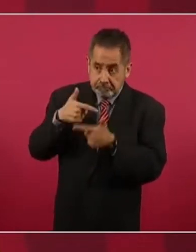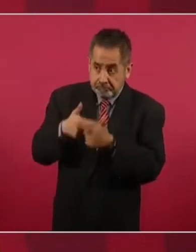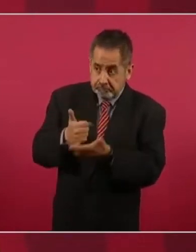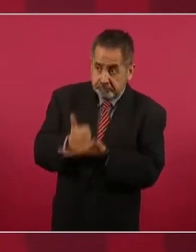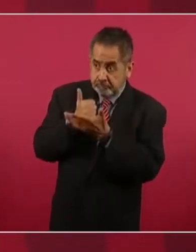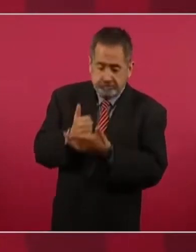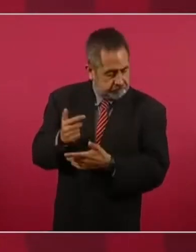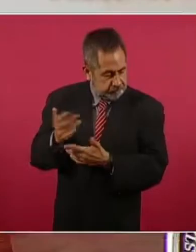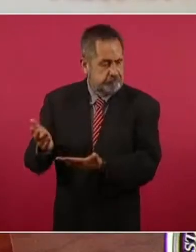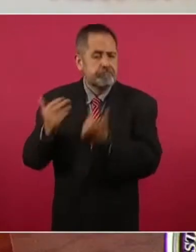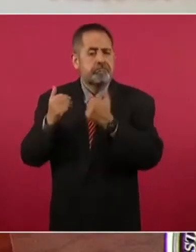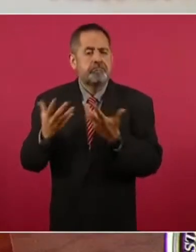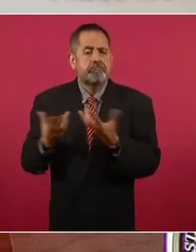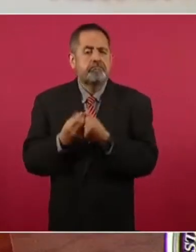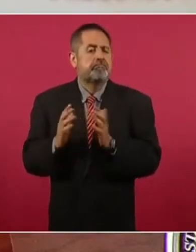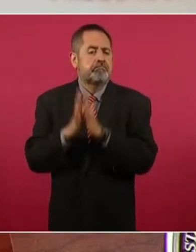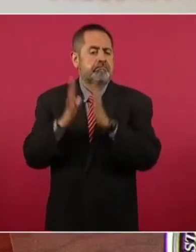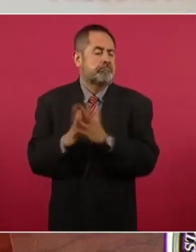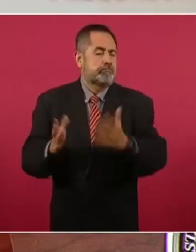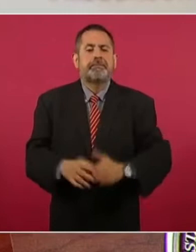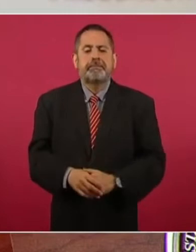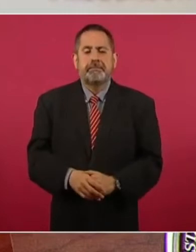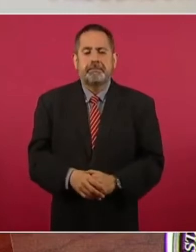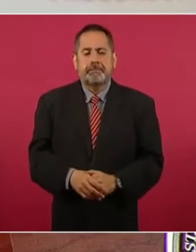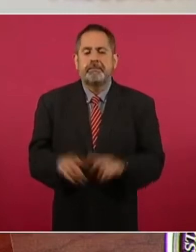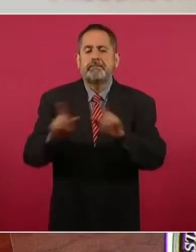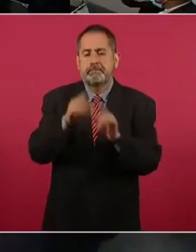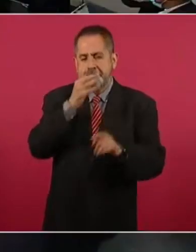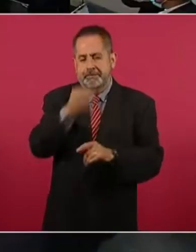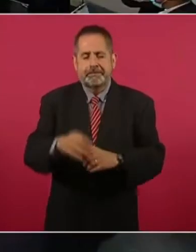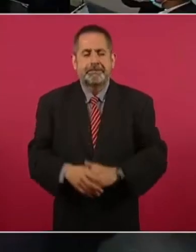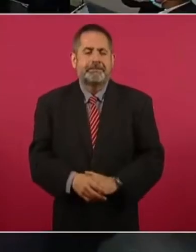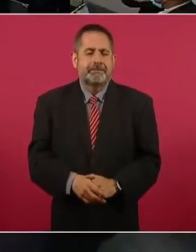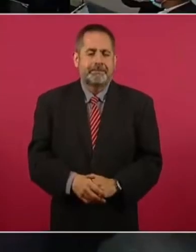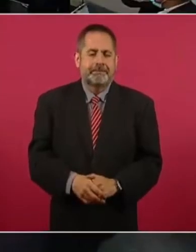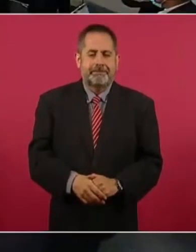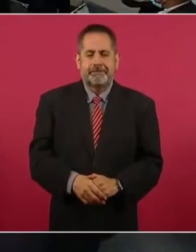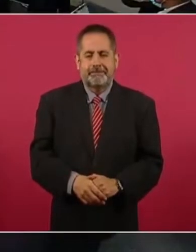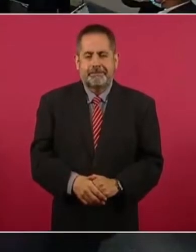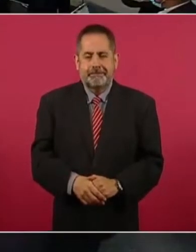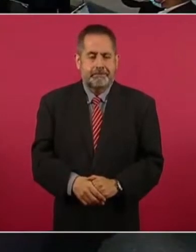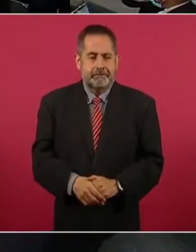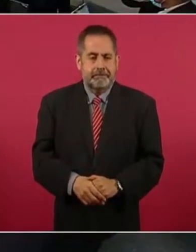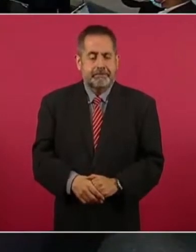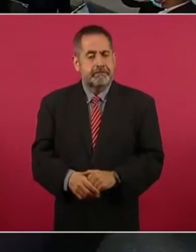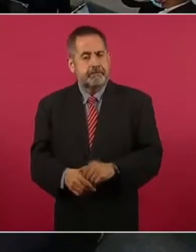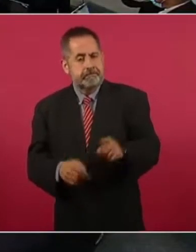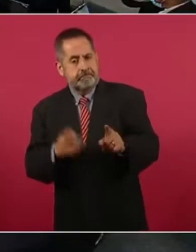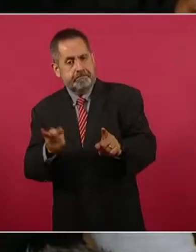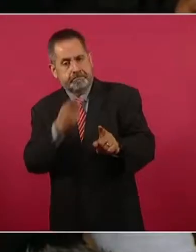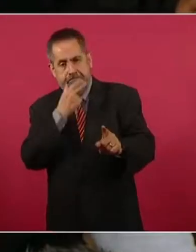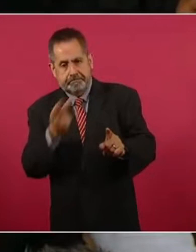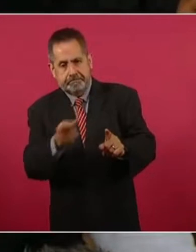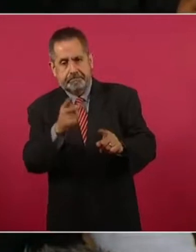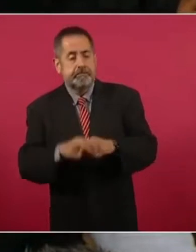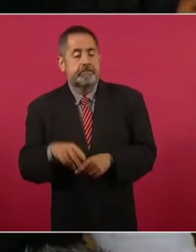está llamado a participar. Muy bien. Eso es lo que puedo comentar. Gracias, señor presidente. Señor presidente, el Tribunal de Justicia